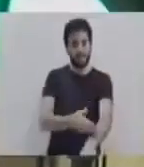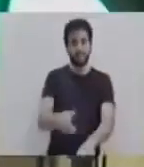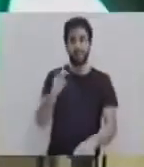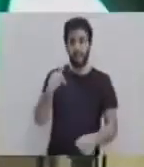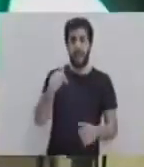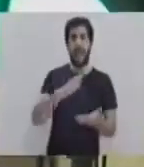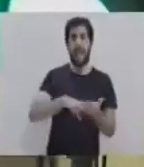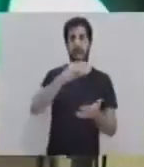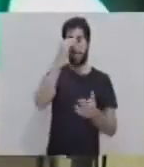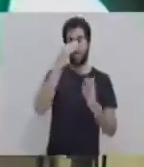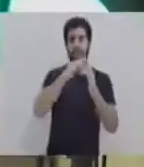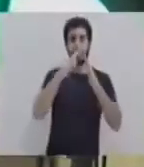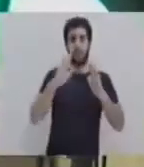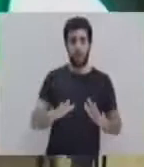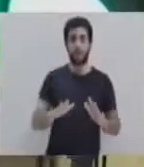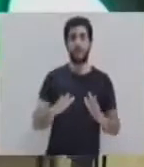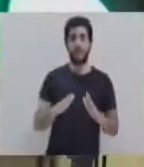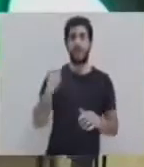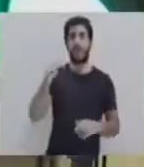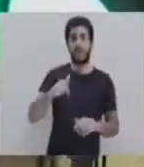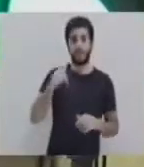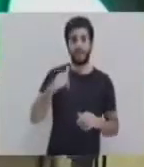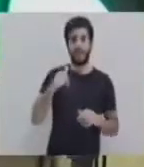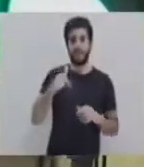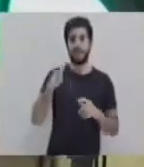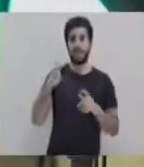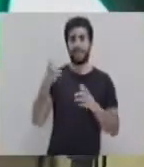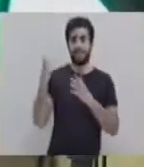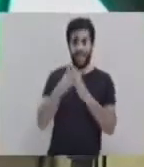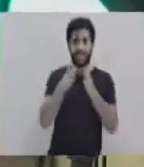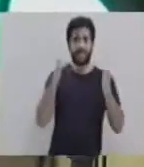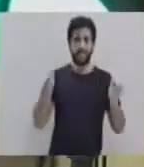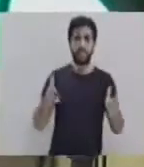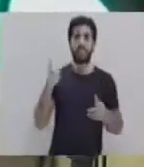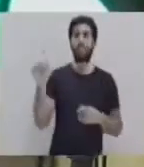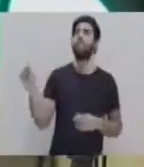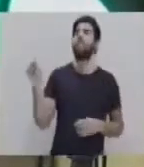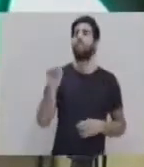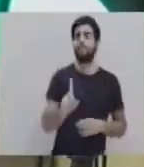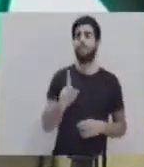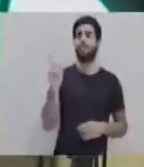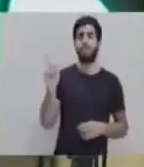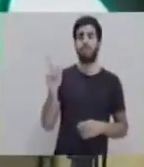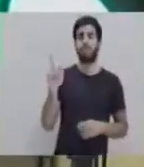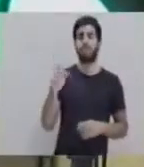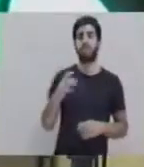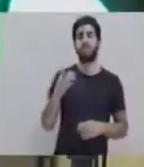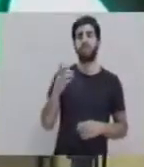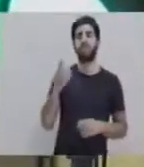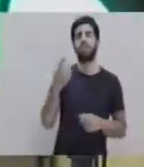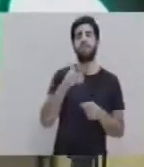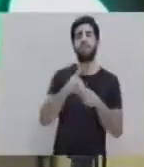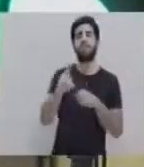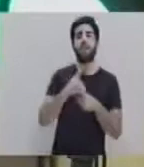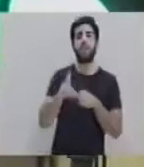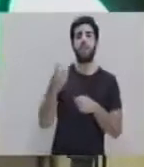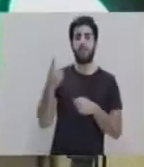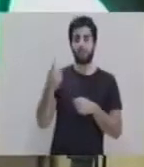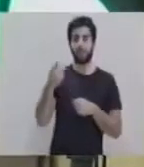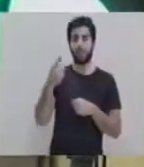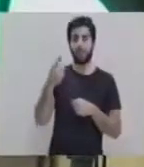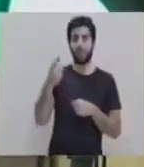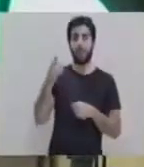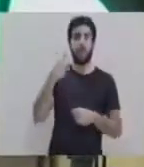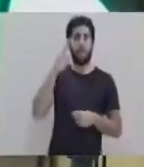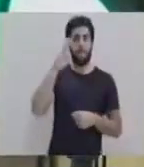Seguimos con más de su programa Aprendo en Casa. En este segmento nos acompaña Giovanni Álvarez, quien nos visita del Departamento